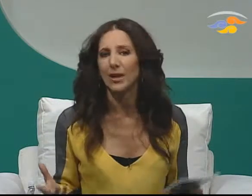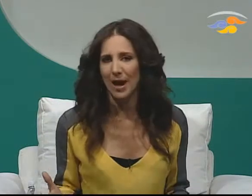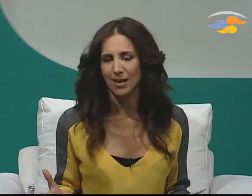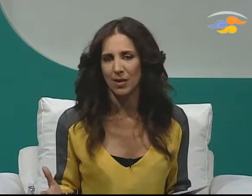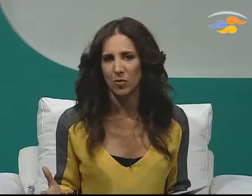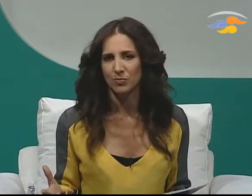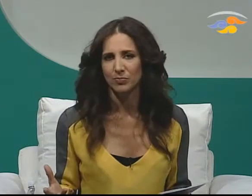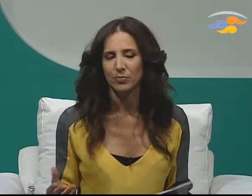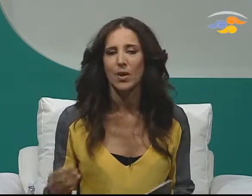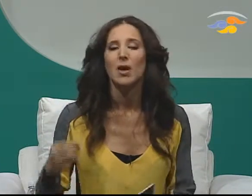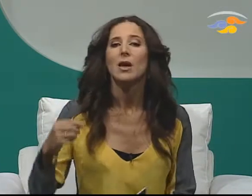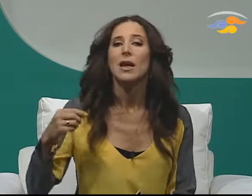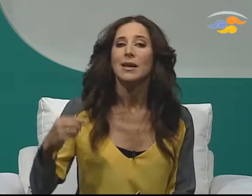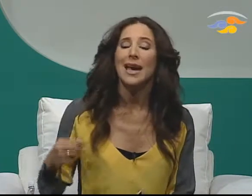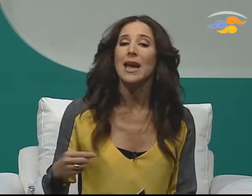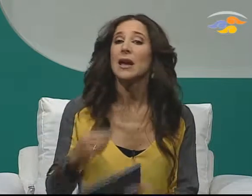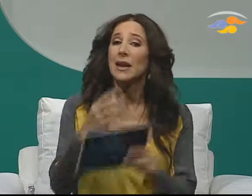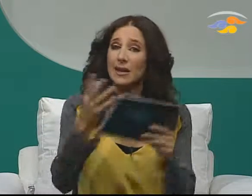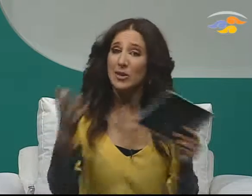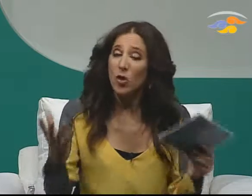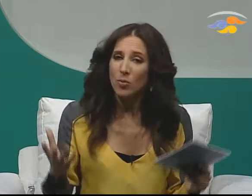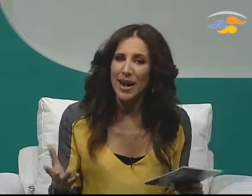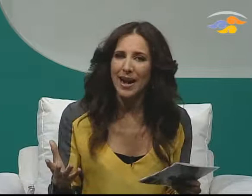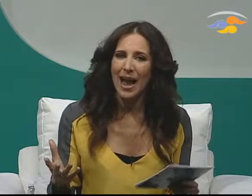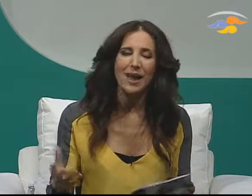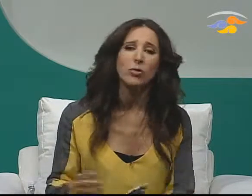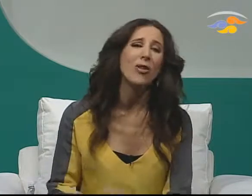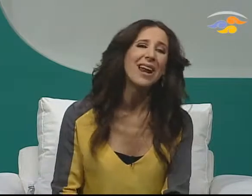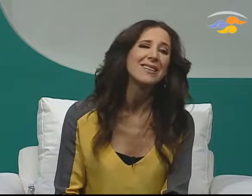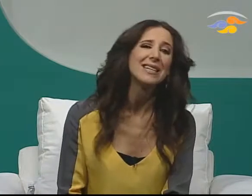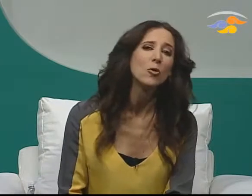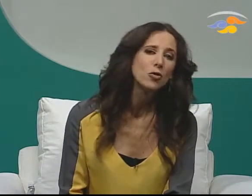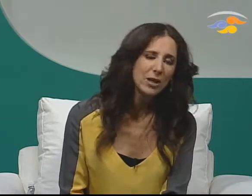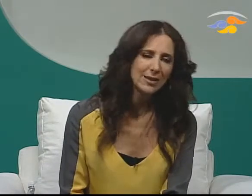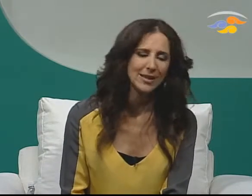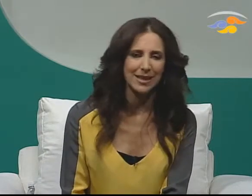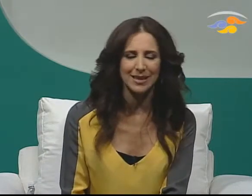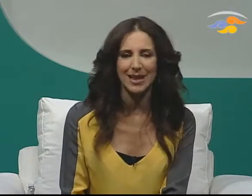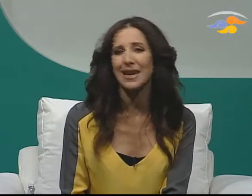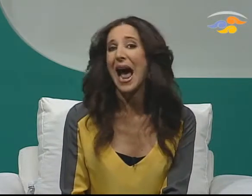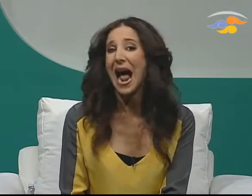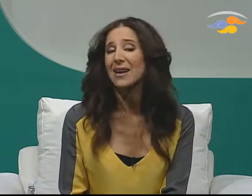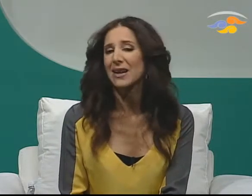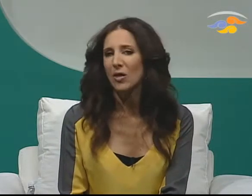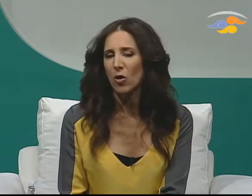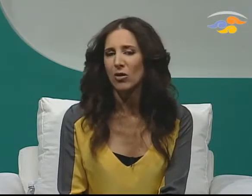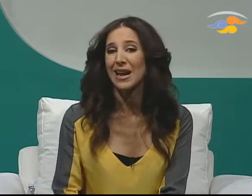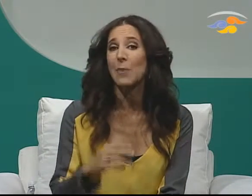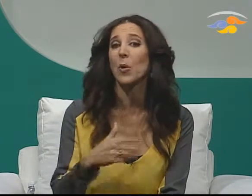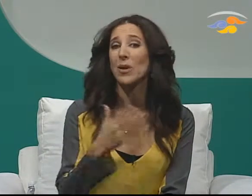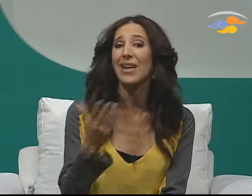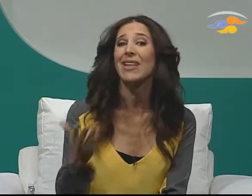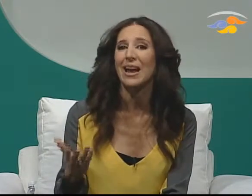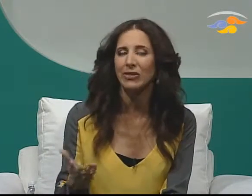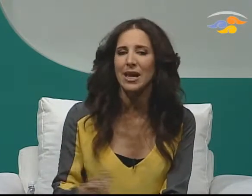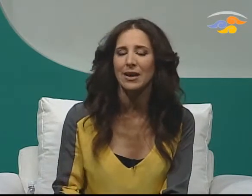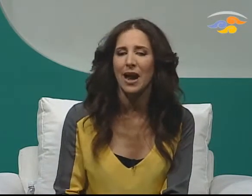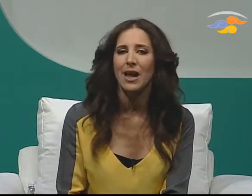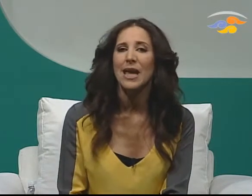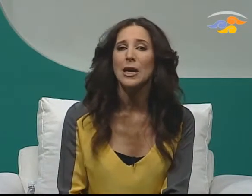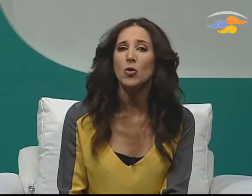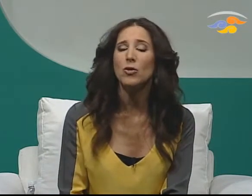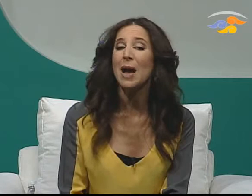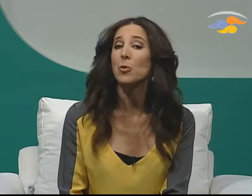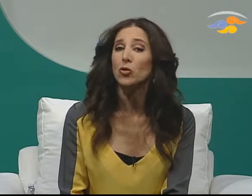Estado oligárquico, que resolviera todas las injusticias que se dan alrededor de la propiedad de la